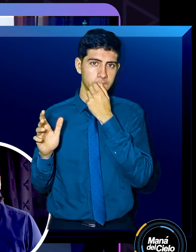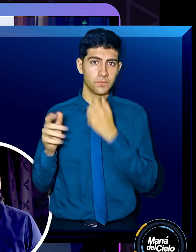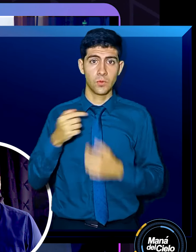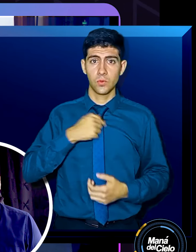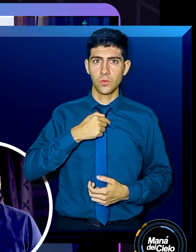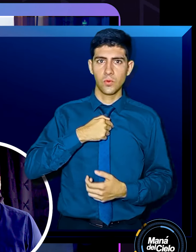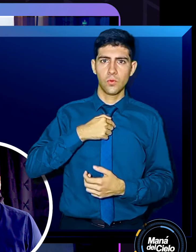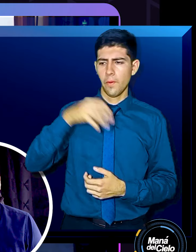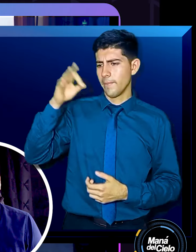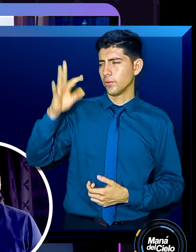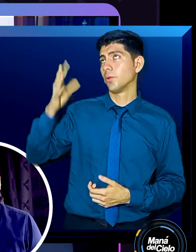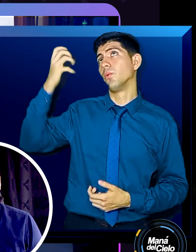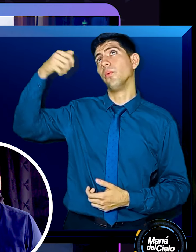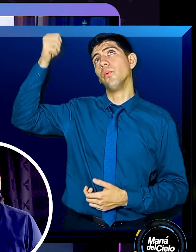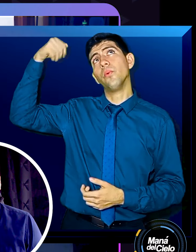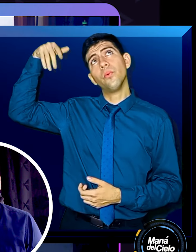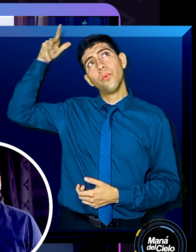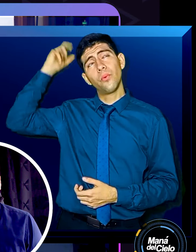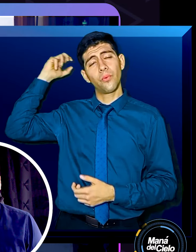boca y ya era pastor.